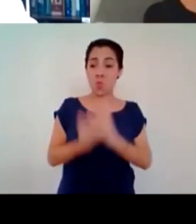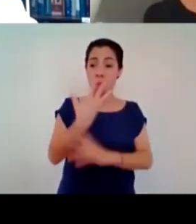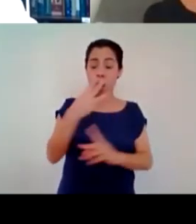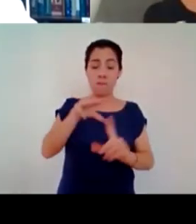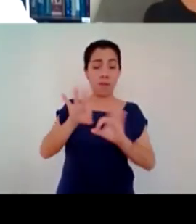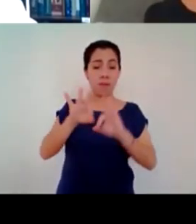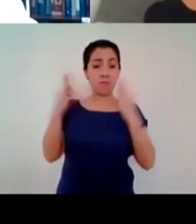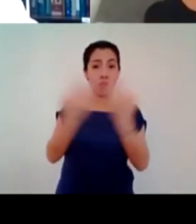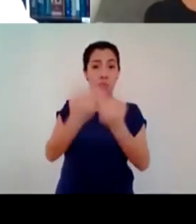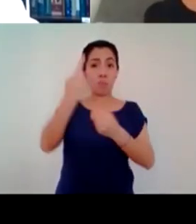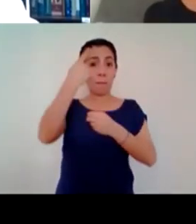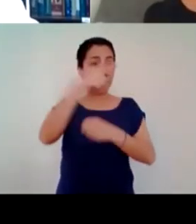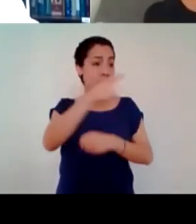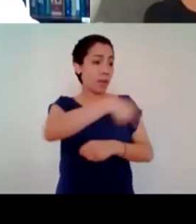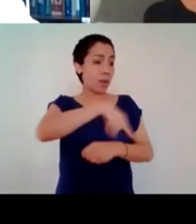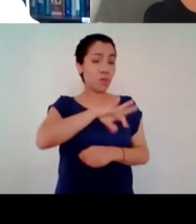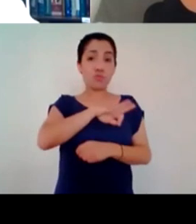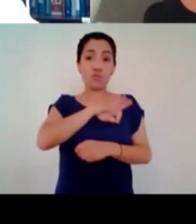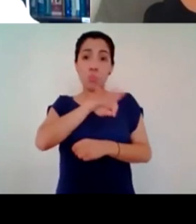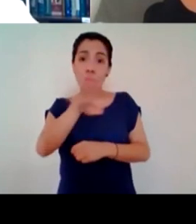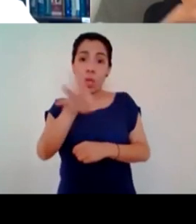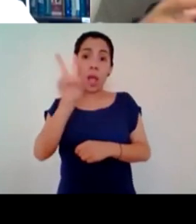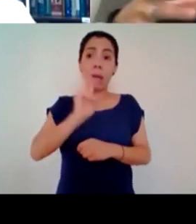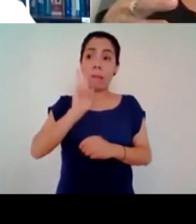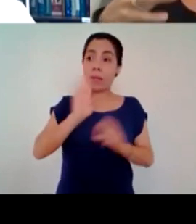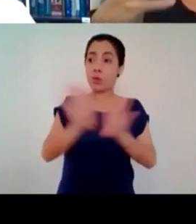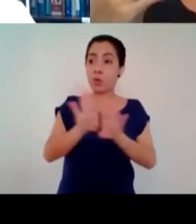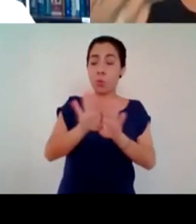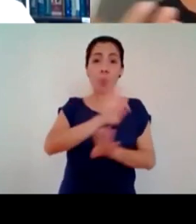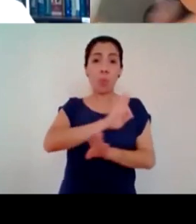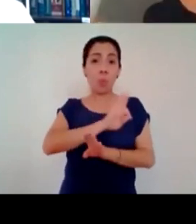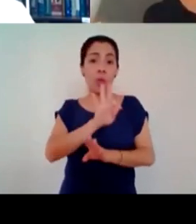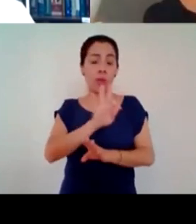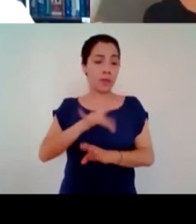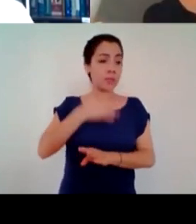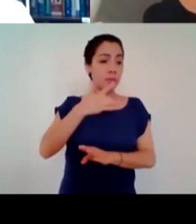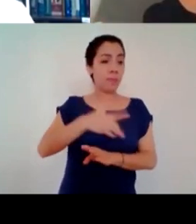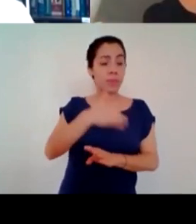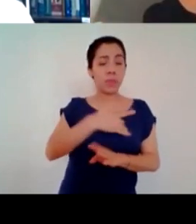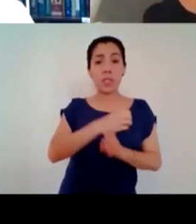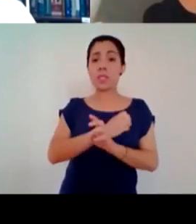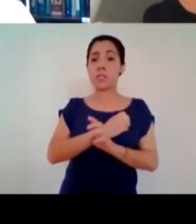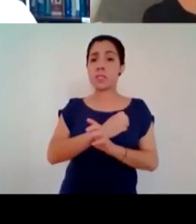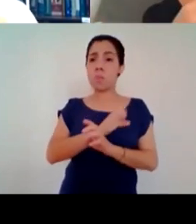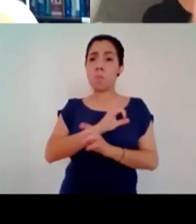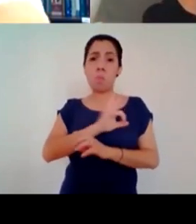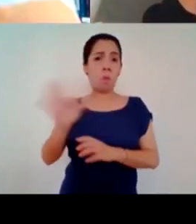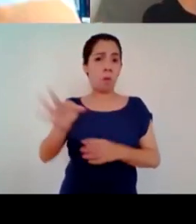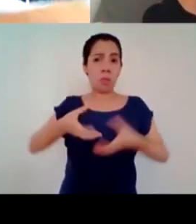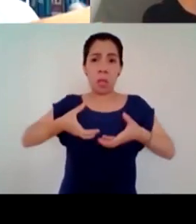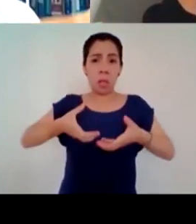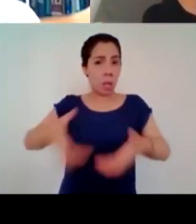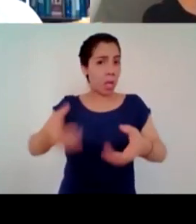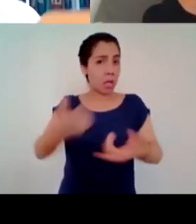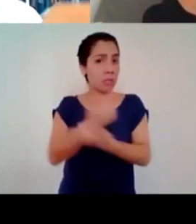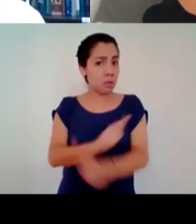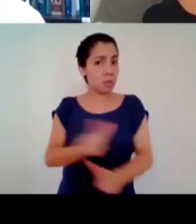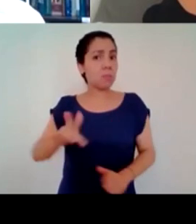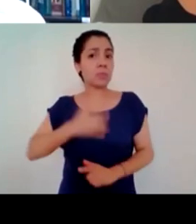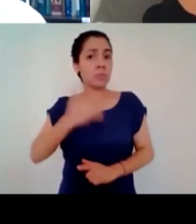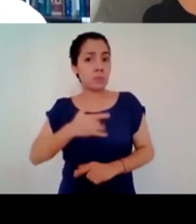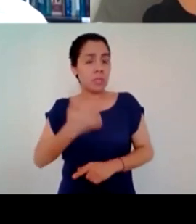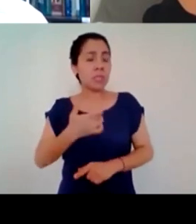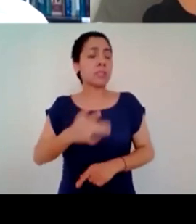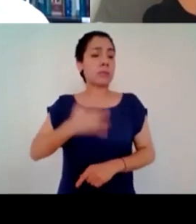movilización, por ejemplo, y un modelo de construcción de paz en cuanto a la protección de estos niños. El 80% de los jóvenes que están